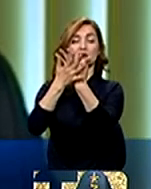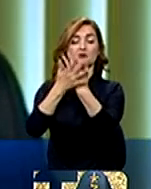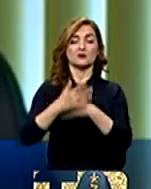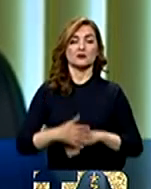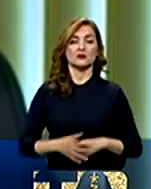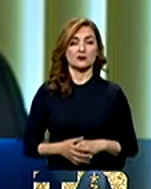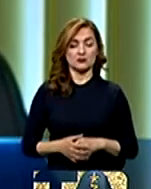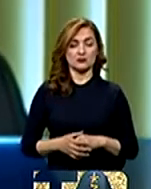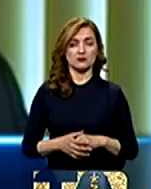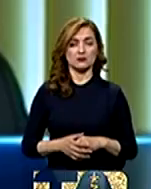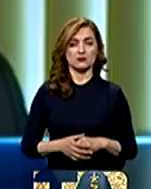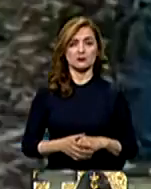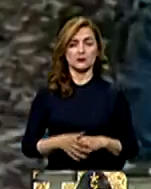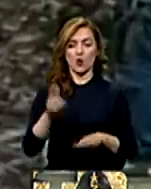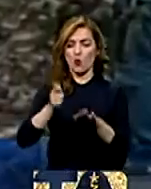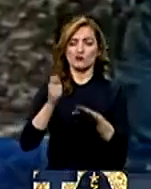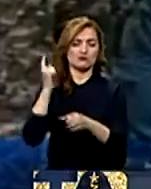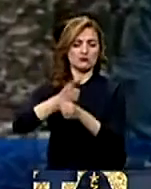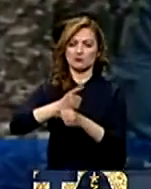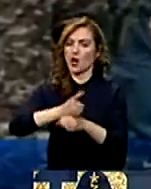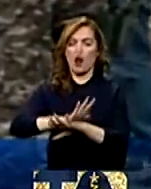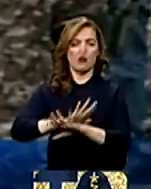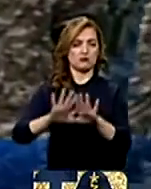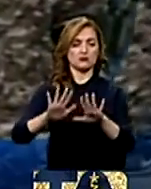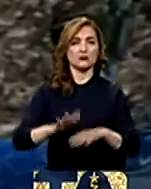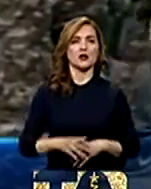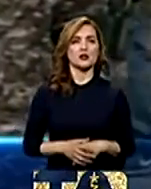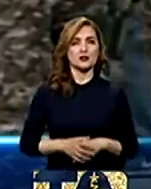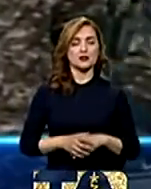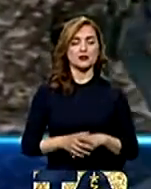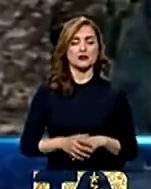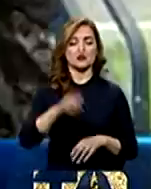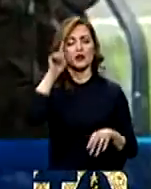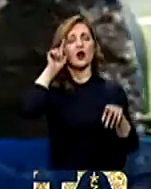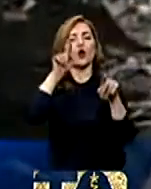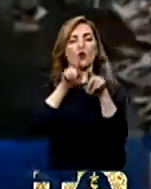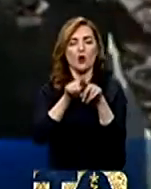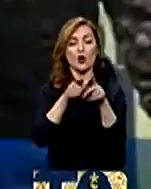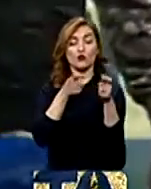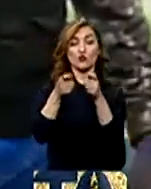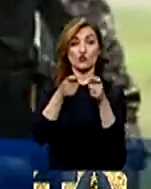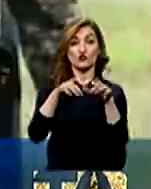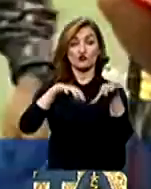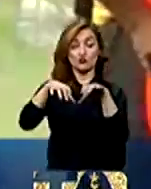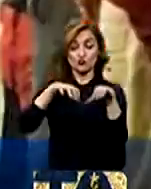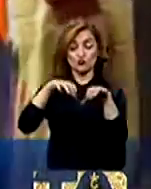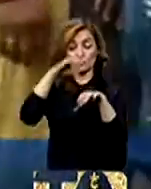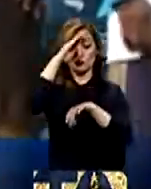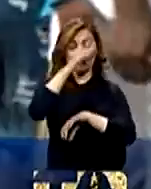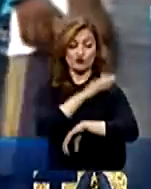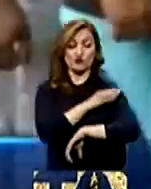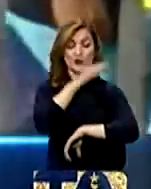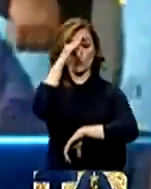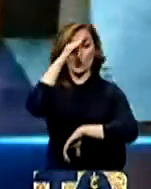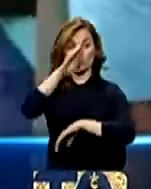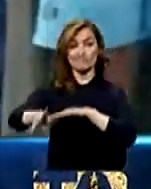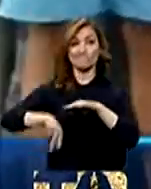sido concedidas por los señores jueces. Esos resultados responden a operaciones coordinadas entre el Comando Conjunto de las Fuerzas Armadas y la Policía